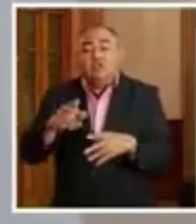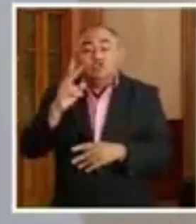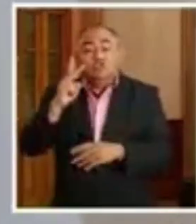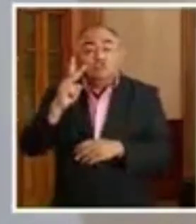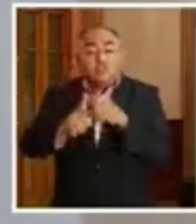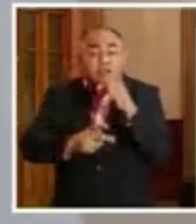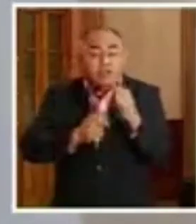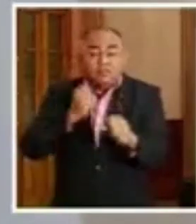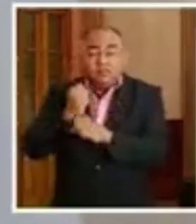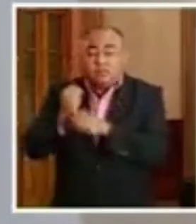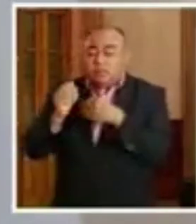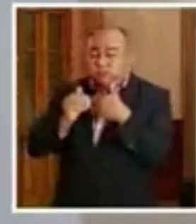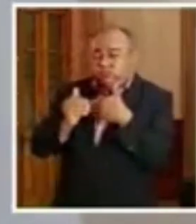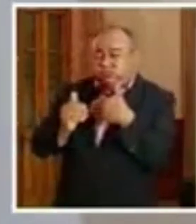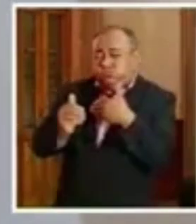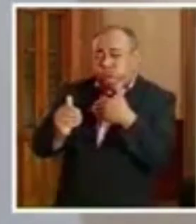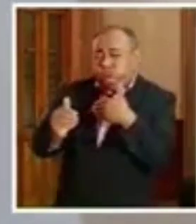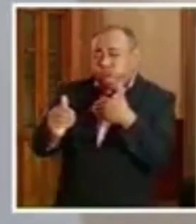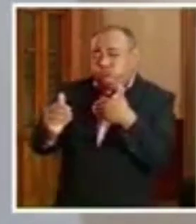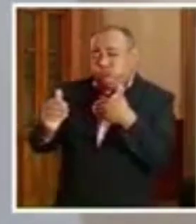el COVID-19.